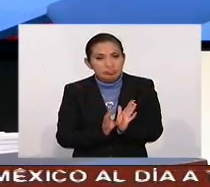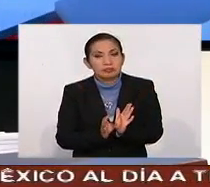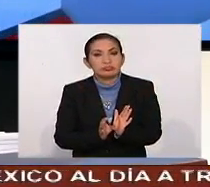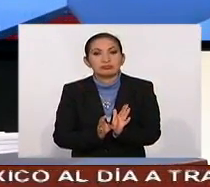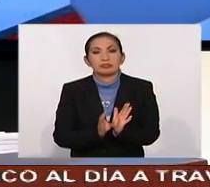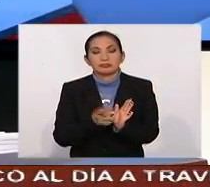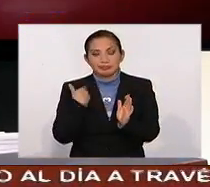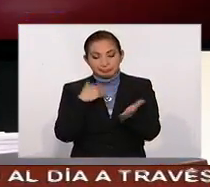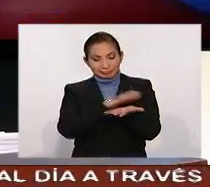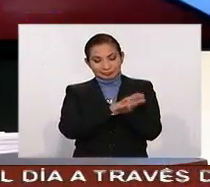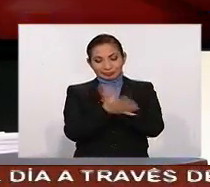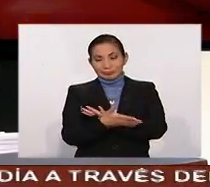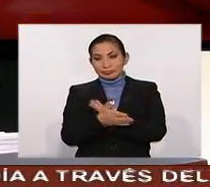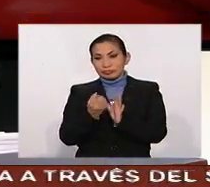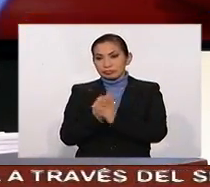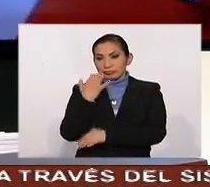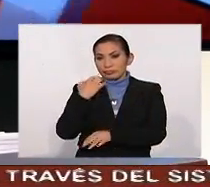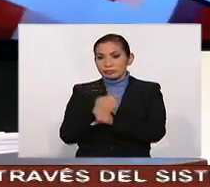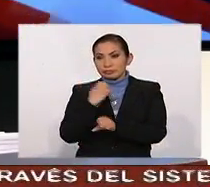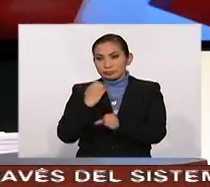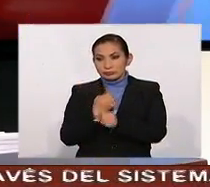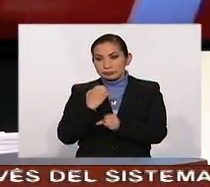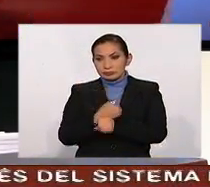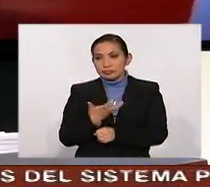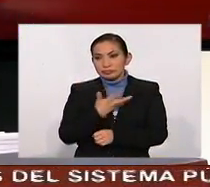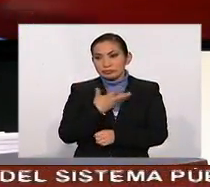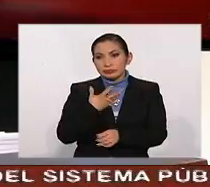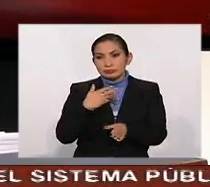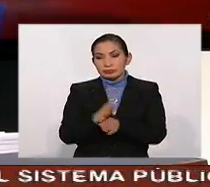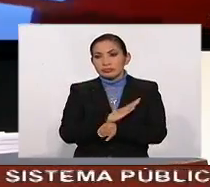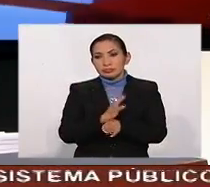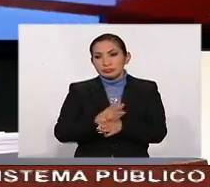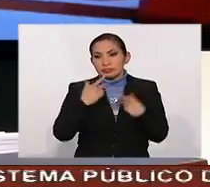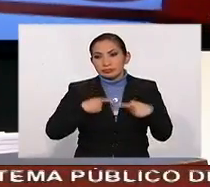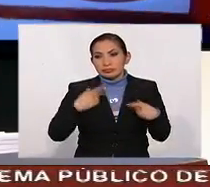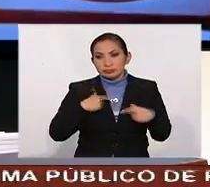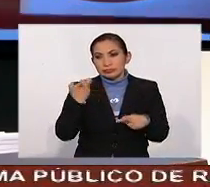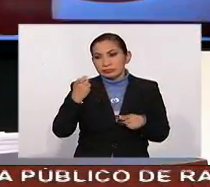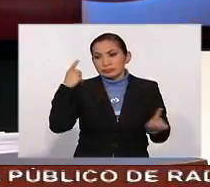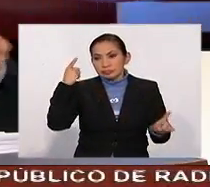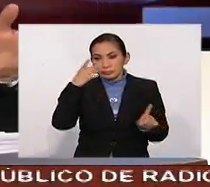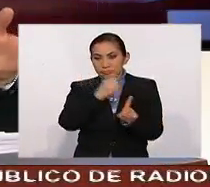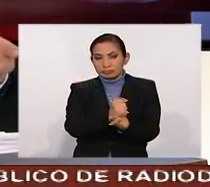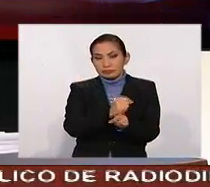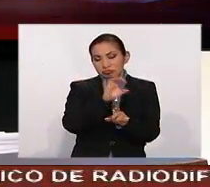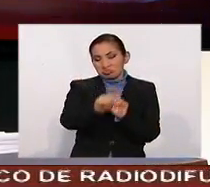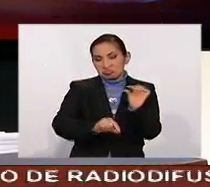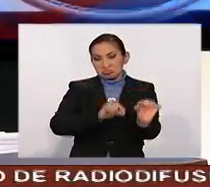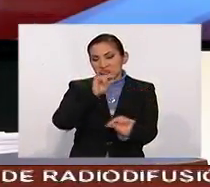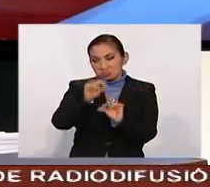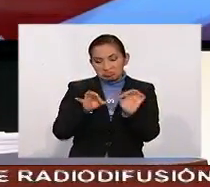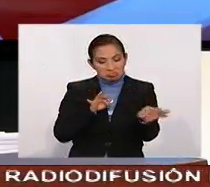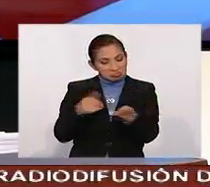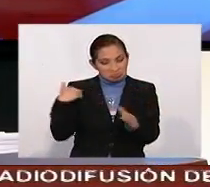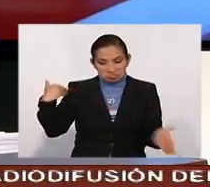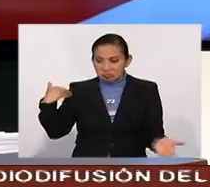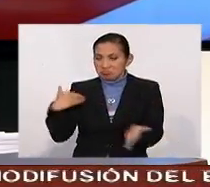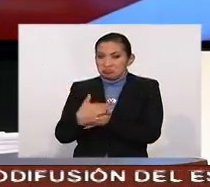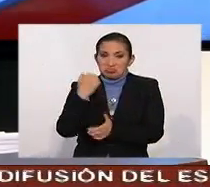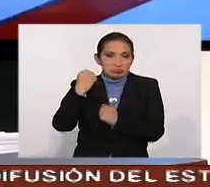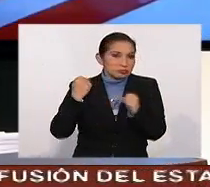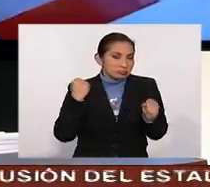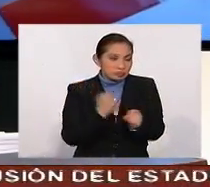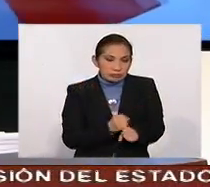que se convierta en un nuevo estado del país, pues traiga beneficios a la ciudadanía, que ese es el objetivo y que se ha venido trabajando no solo ahora, durante muchos